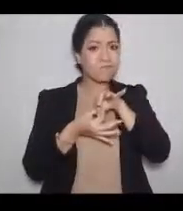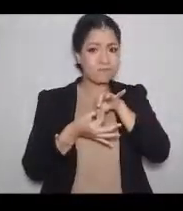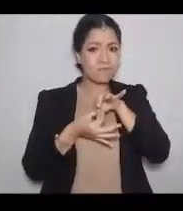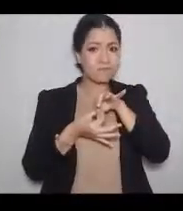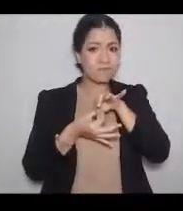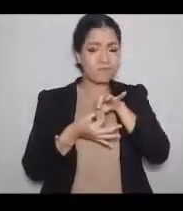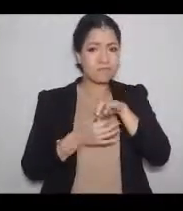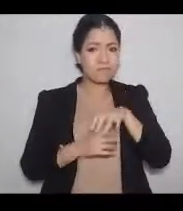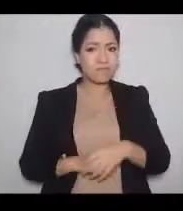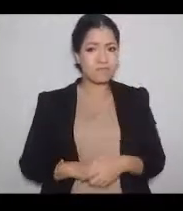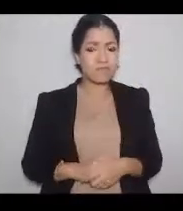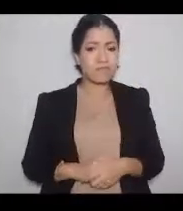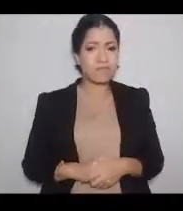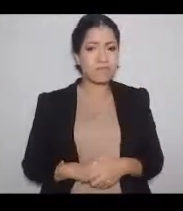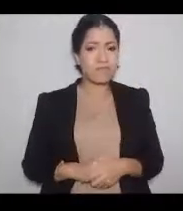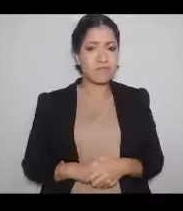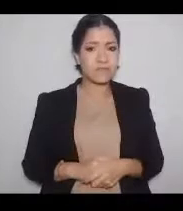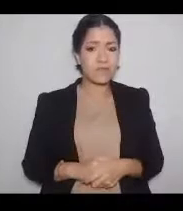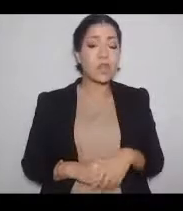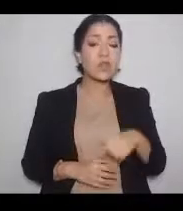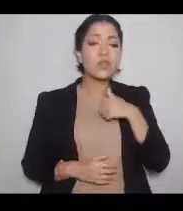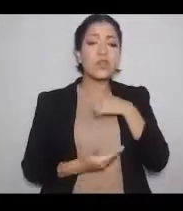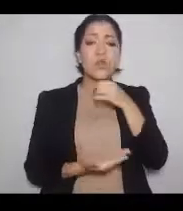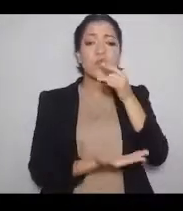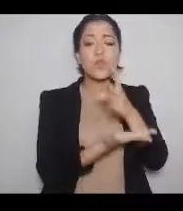No puedo ser nada más.